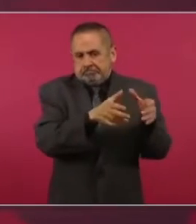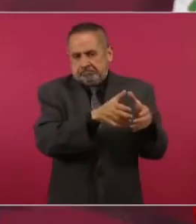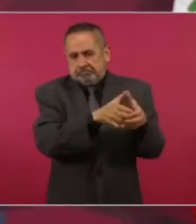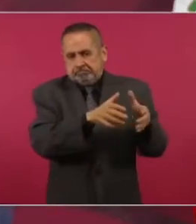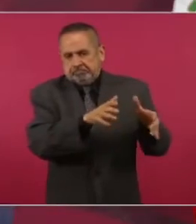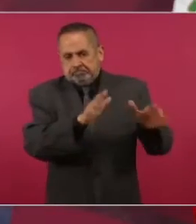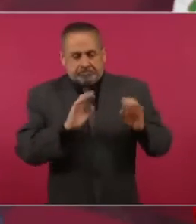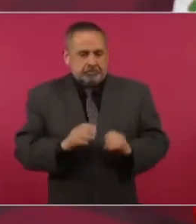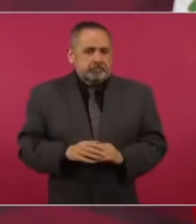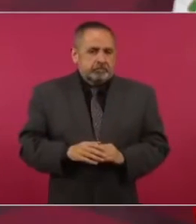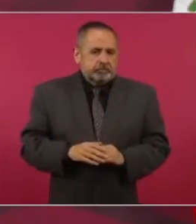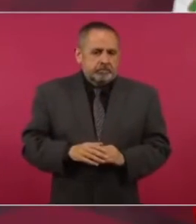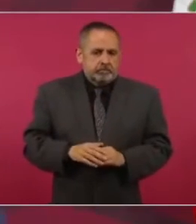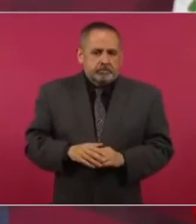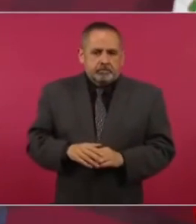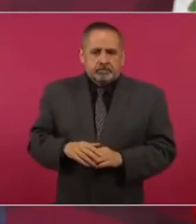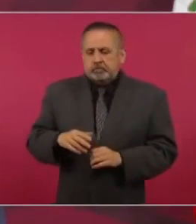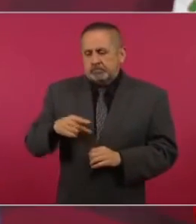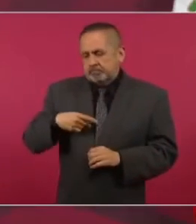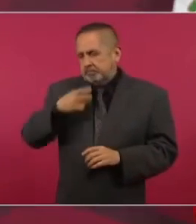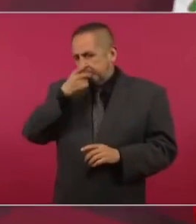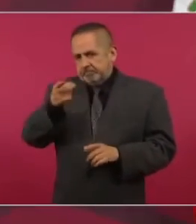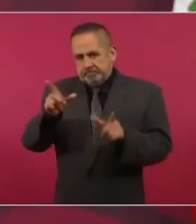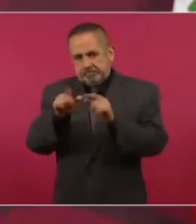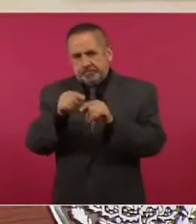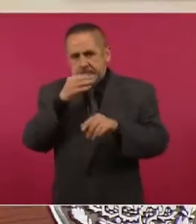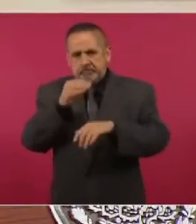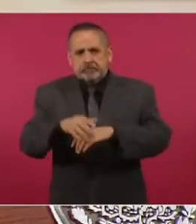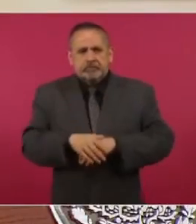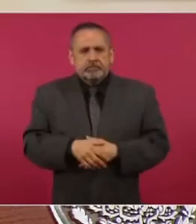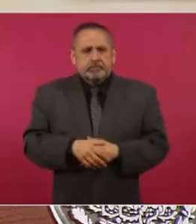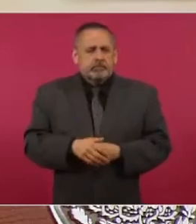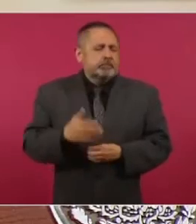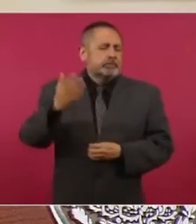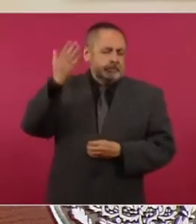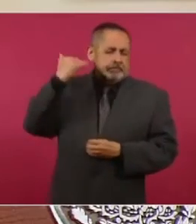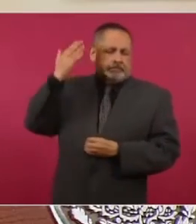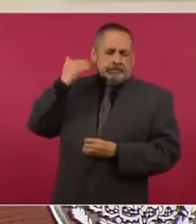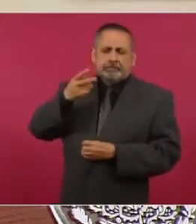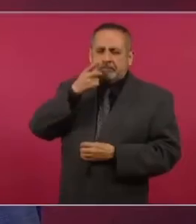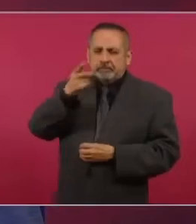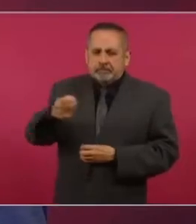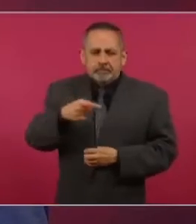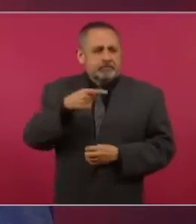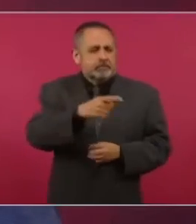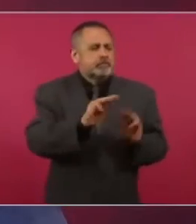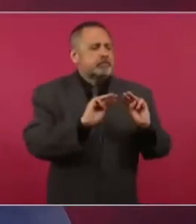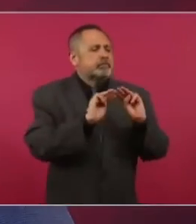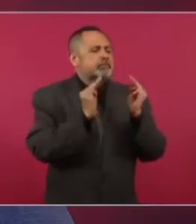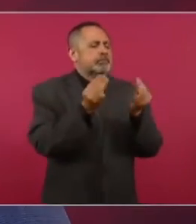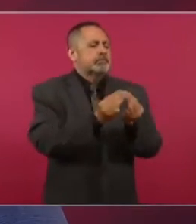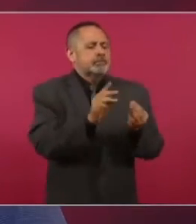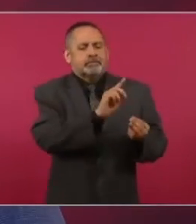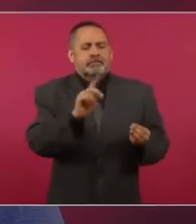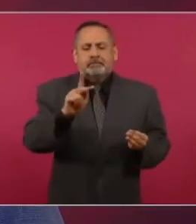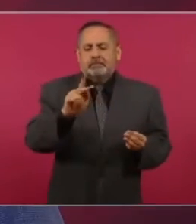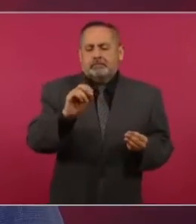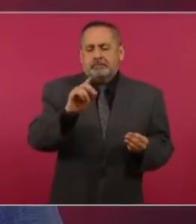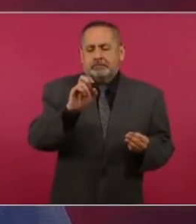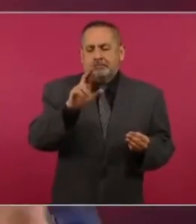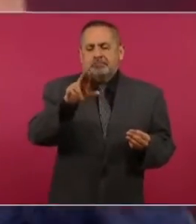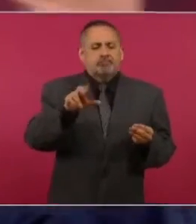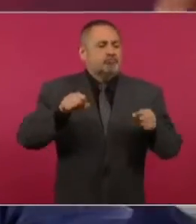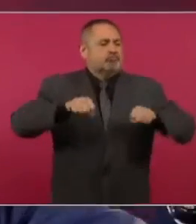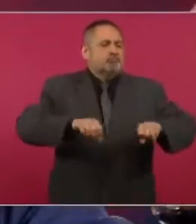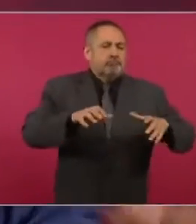Ya no lo digo, pues, y no lo voy a volver a decir. Antes sí lo decía, que era una mafia de poder,